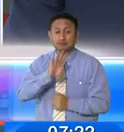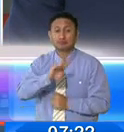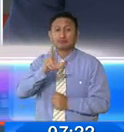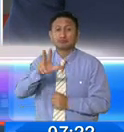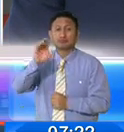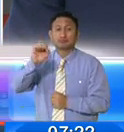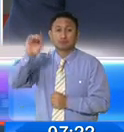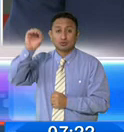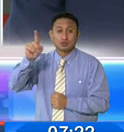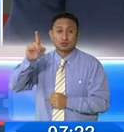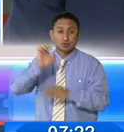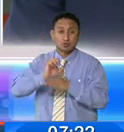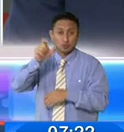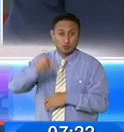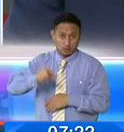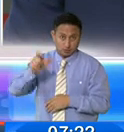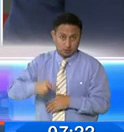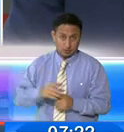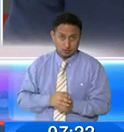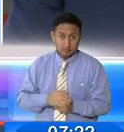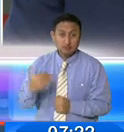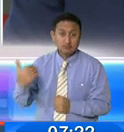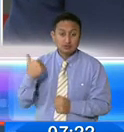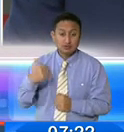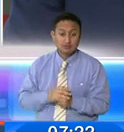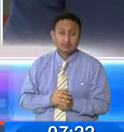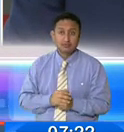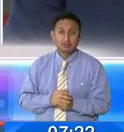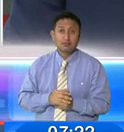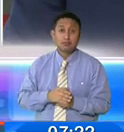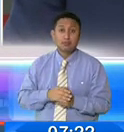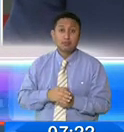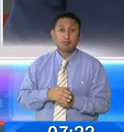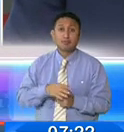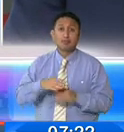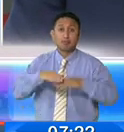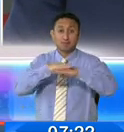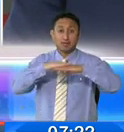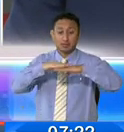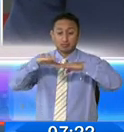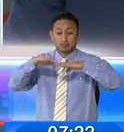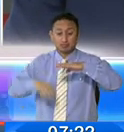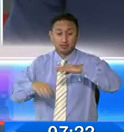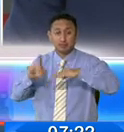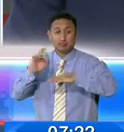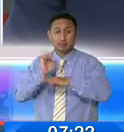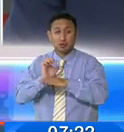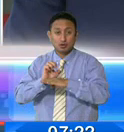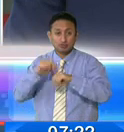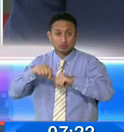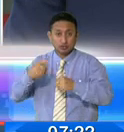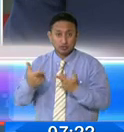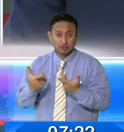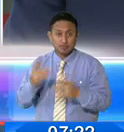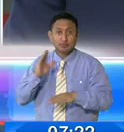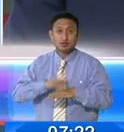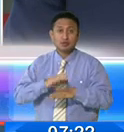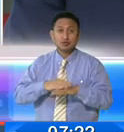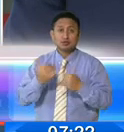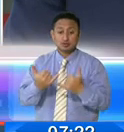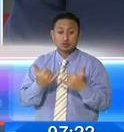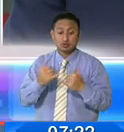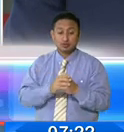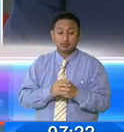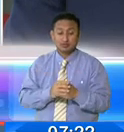43% de ecuatorianos que gana menos que el básico. Y esos ecuatorianos ganan menos que el básico, sobre todo porque están en la